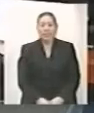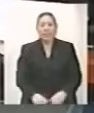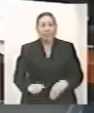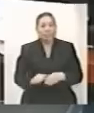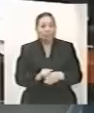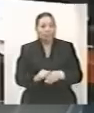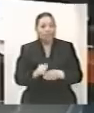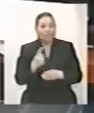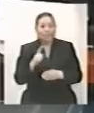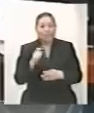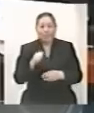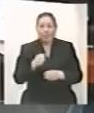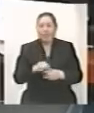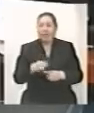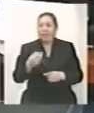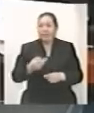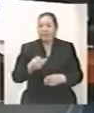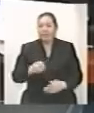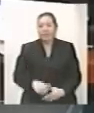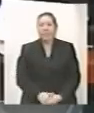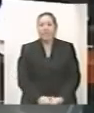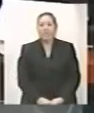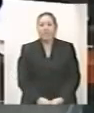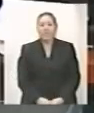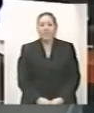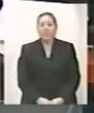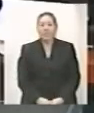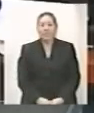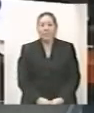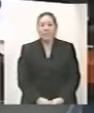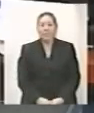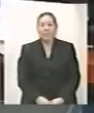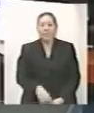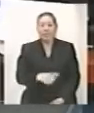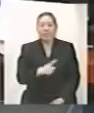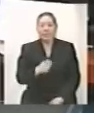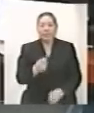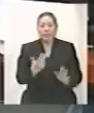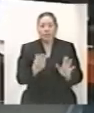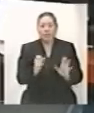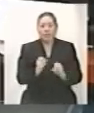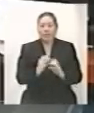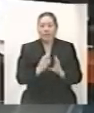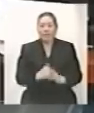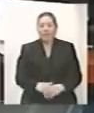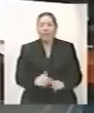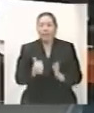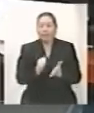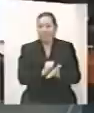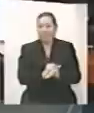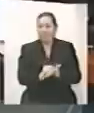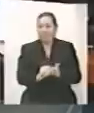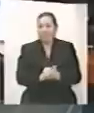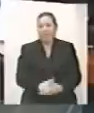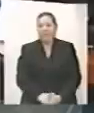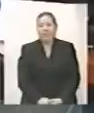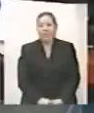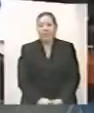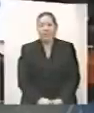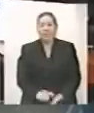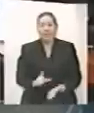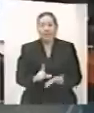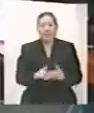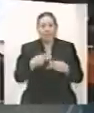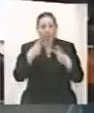entrenamiento táctico para las fuerzas especiales. Está hablando de 180 días, 6 meses,